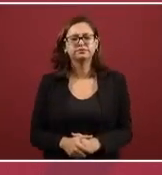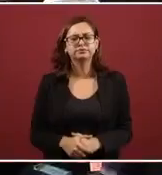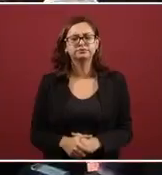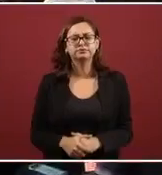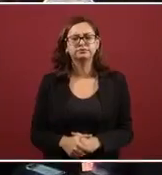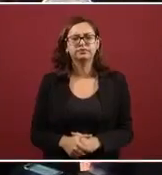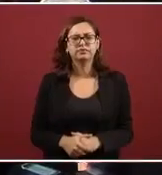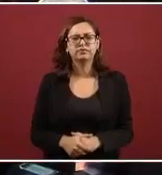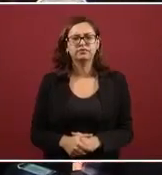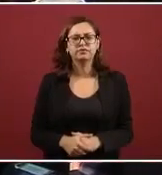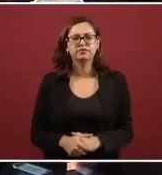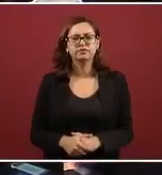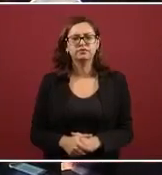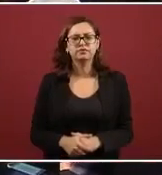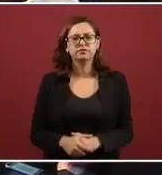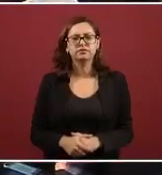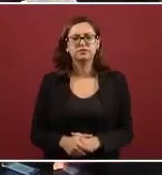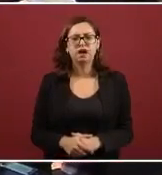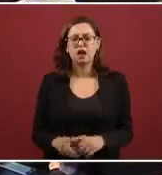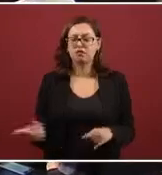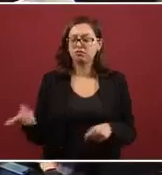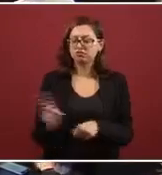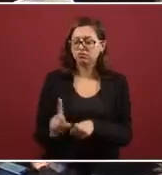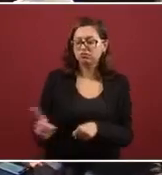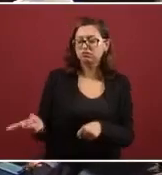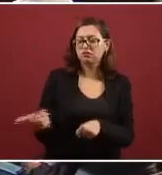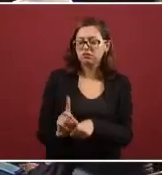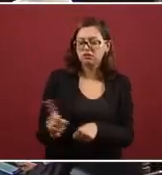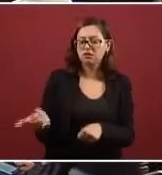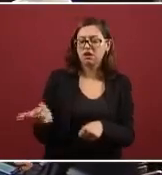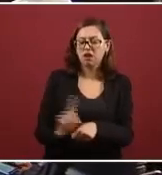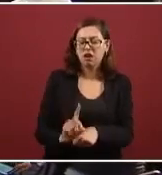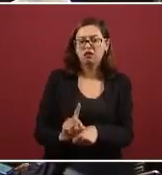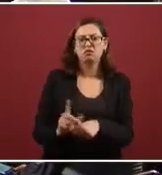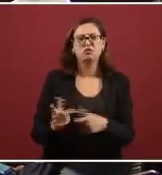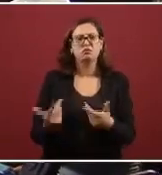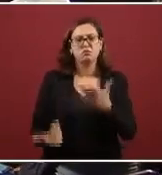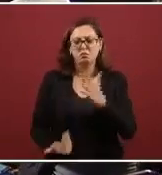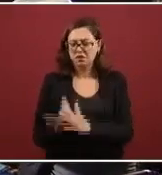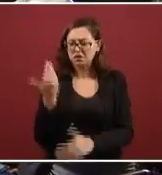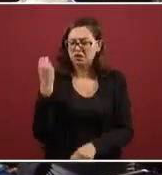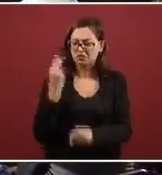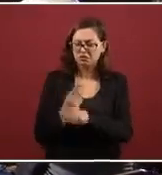Tenemos la reunión diaria, hablaba hace un momento